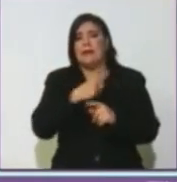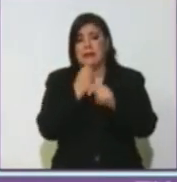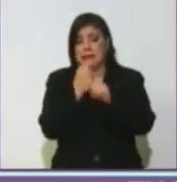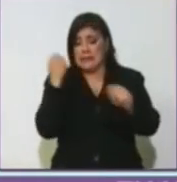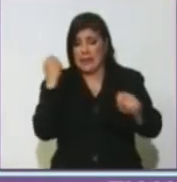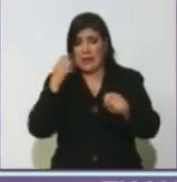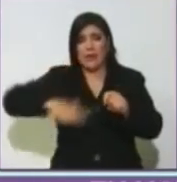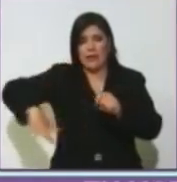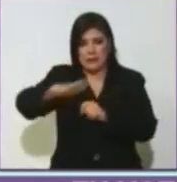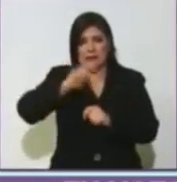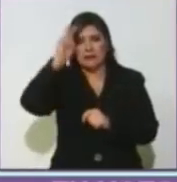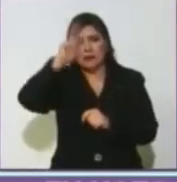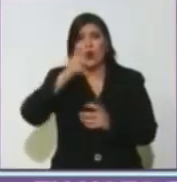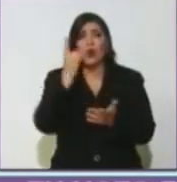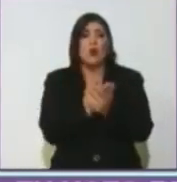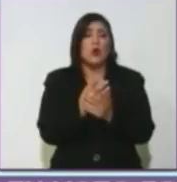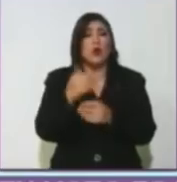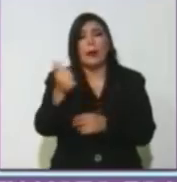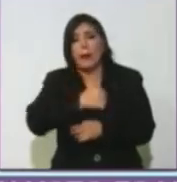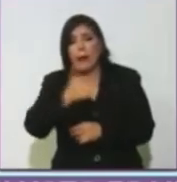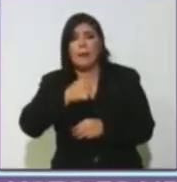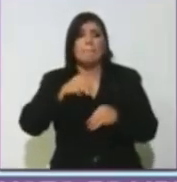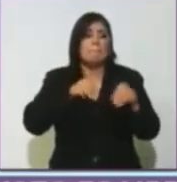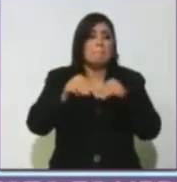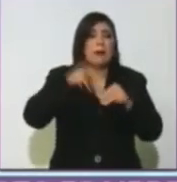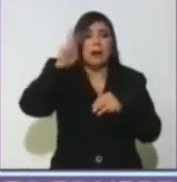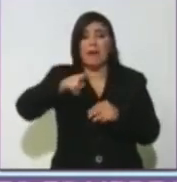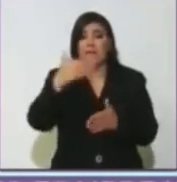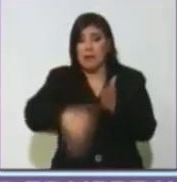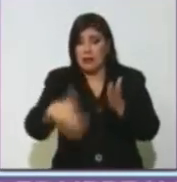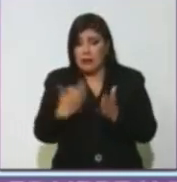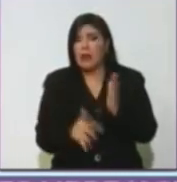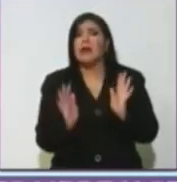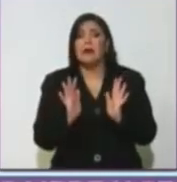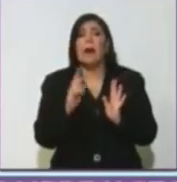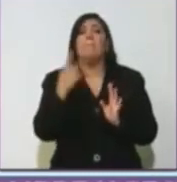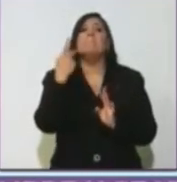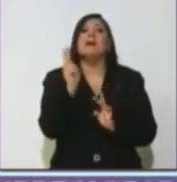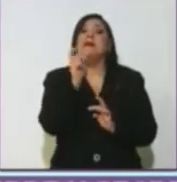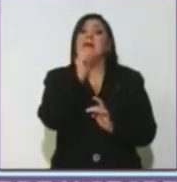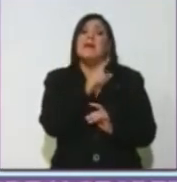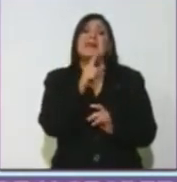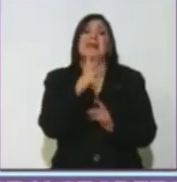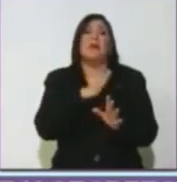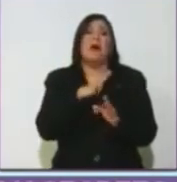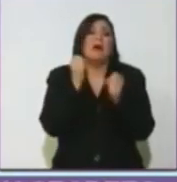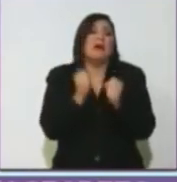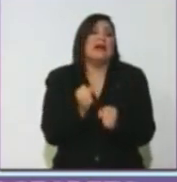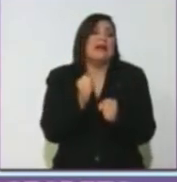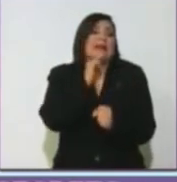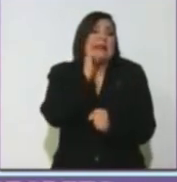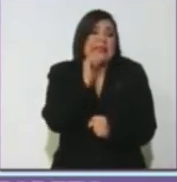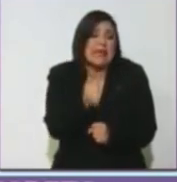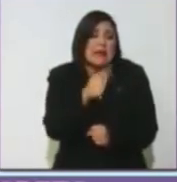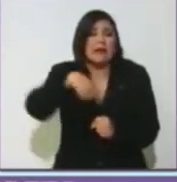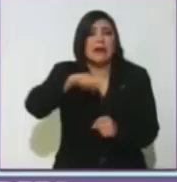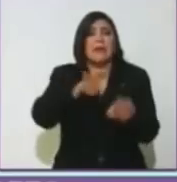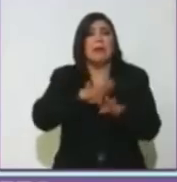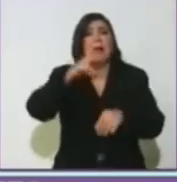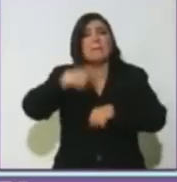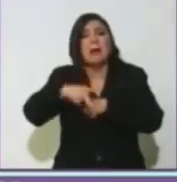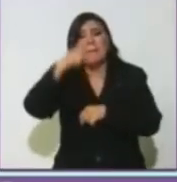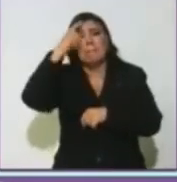comentábamos en el tema de movilidad es insuficiente sino que es inseguro el 44 por ciento de los delitos menores